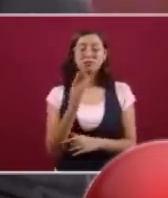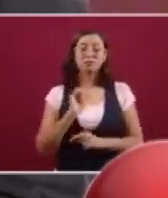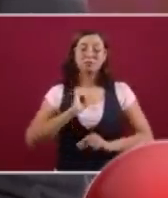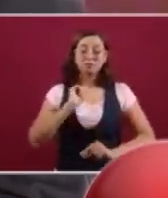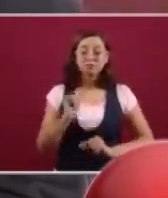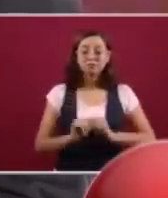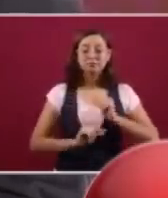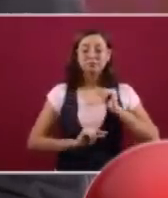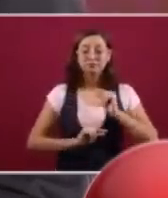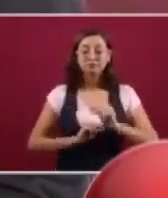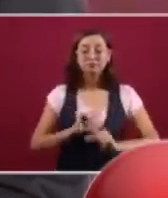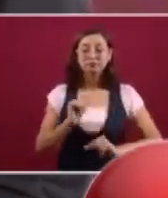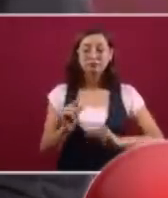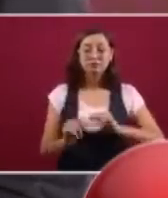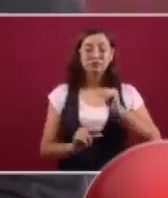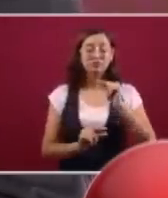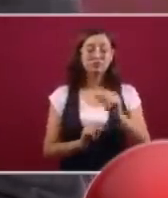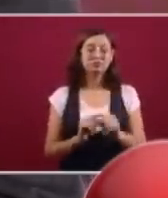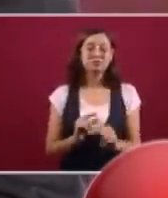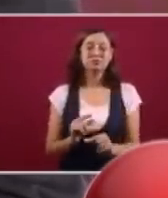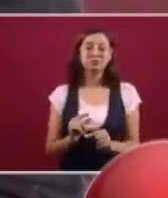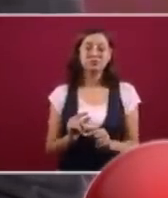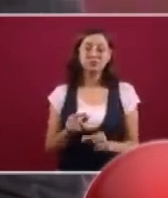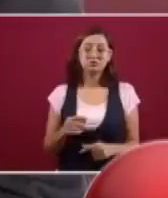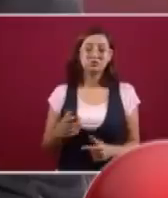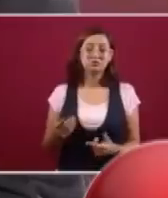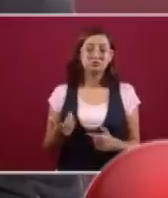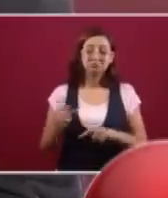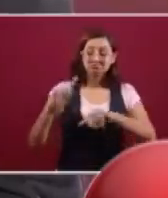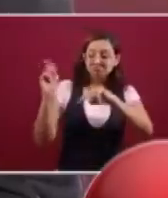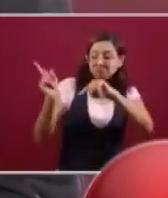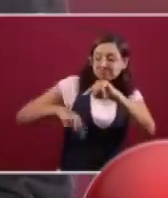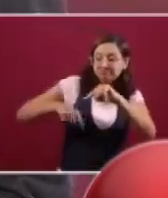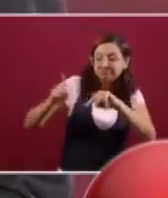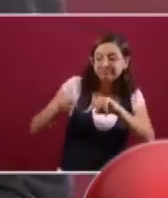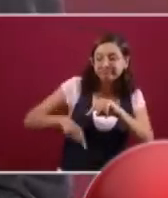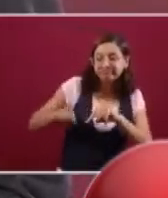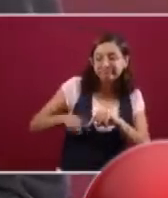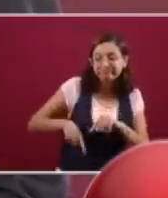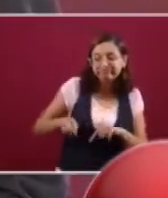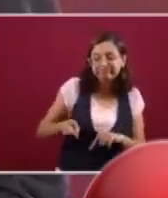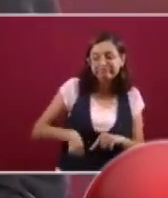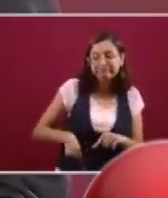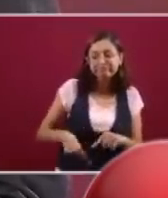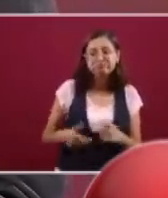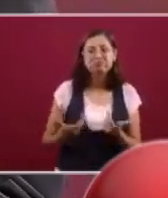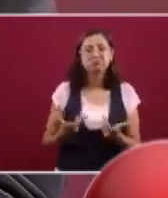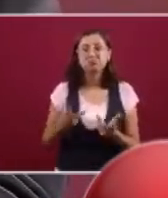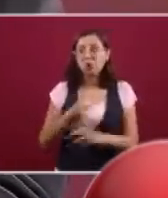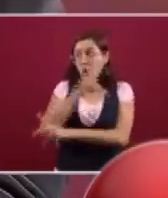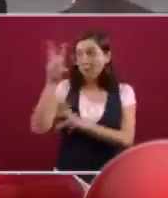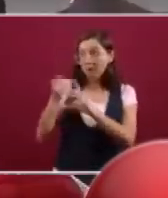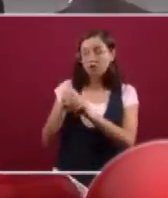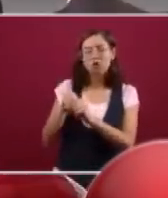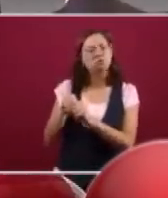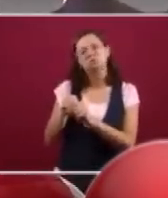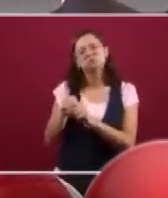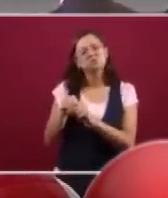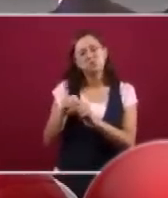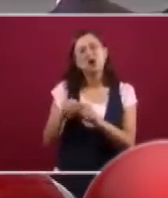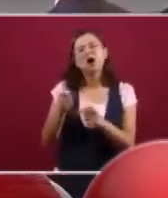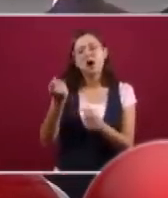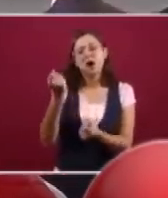desmantelando el estado de bienestar, no en todos los países. En